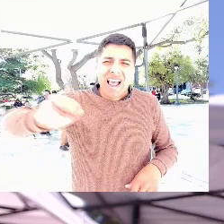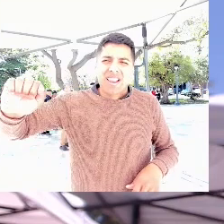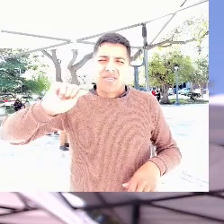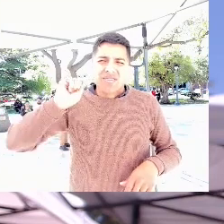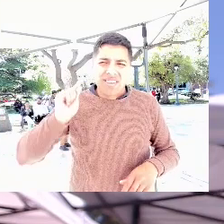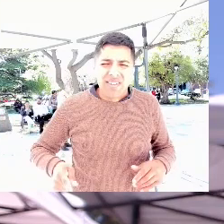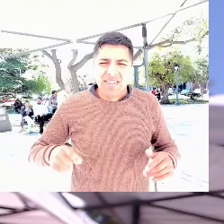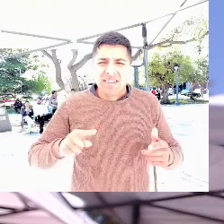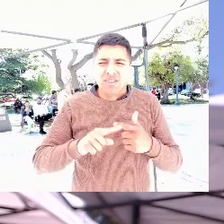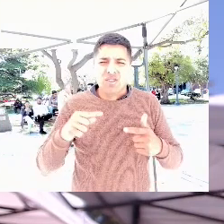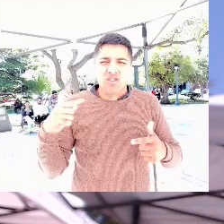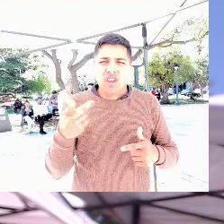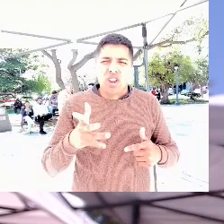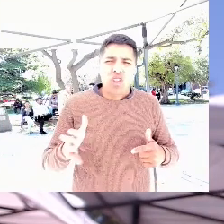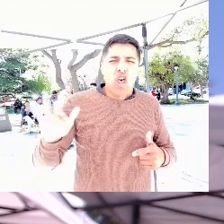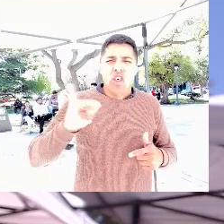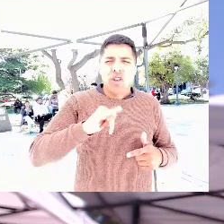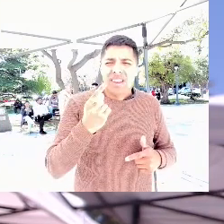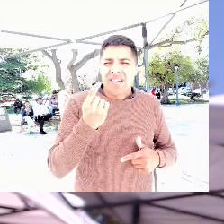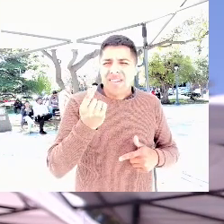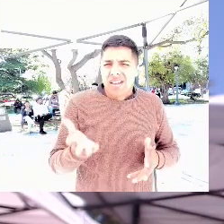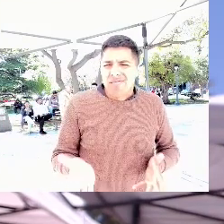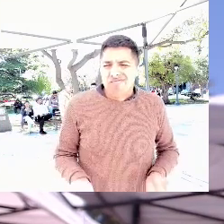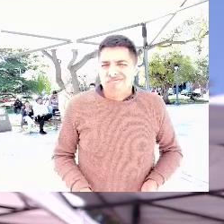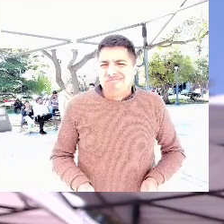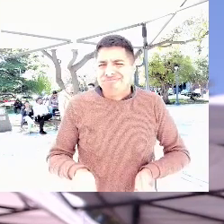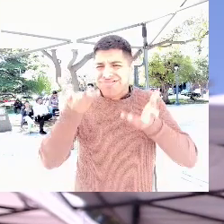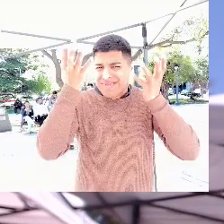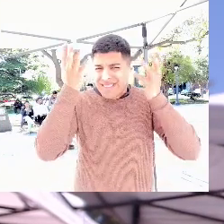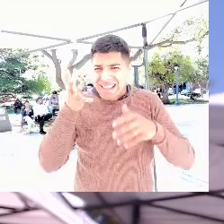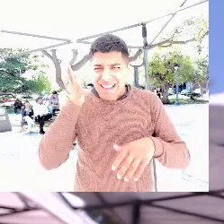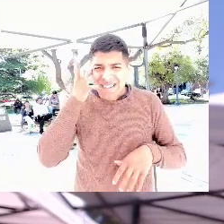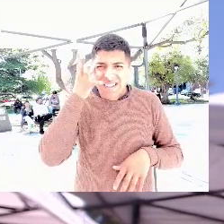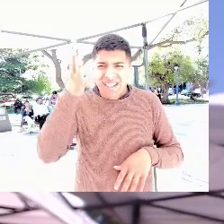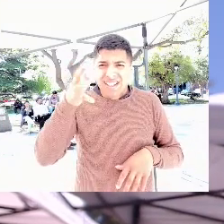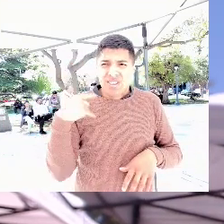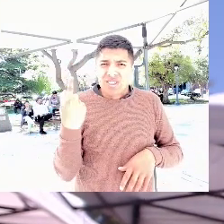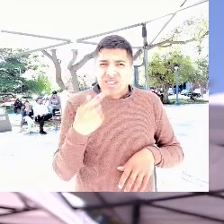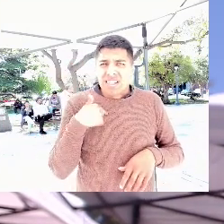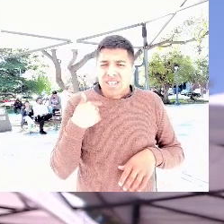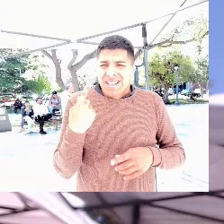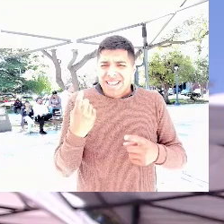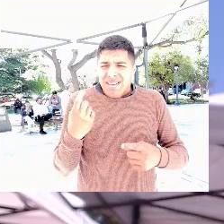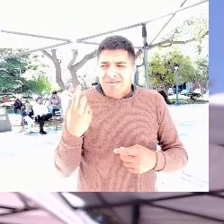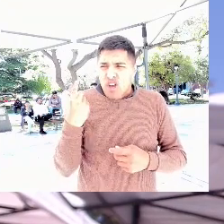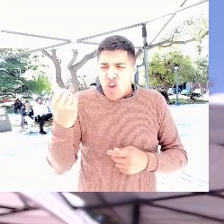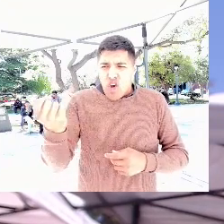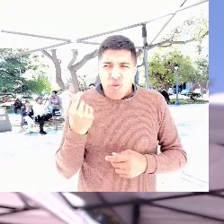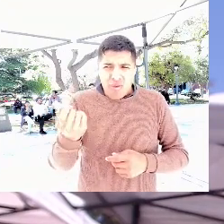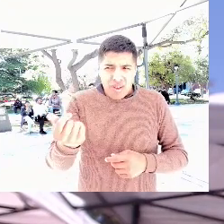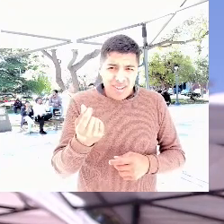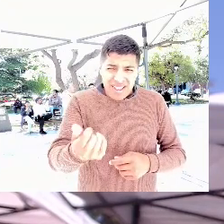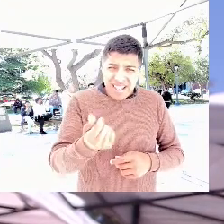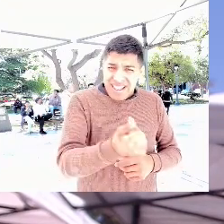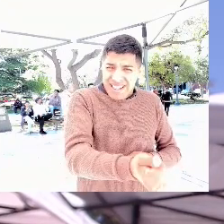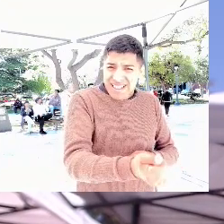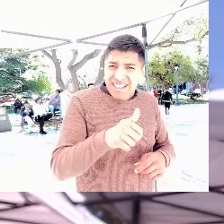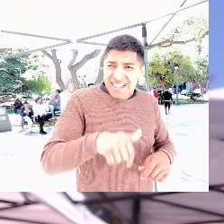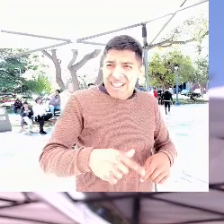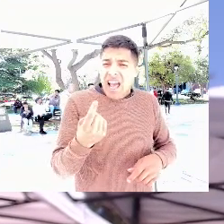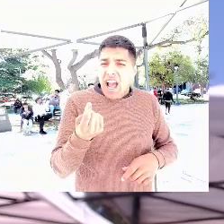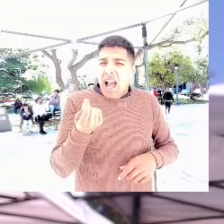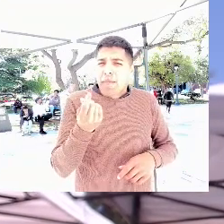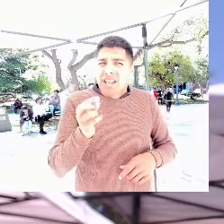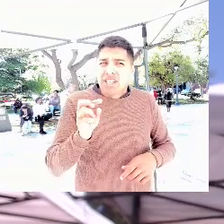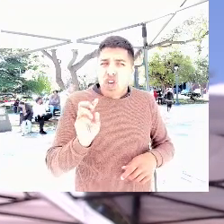de tener todos los días aumento desnudado en insumos que nosotros tenemos, que necesitamos y que tenemos que comprar y que se compran a precio